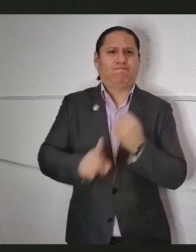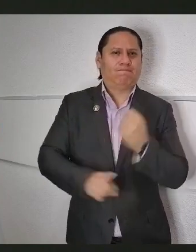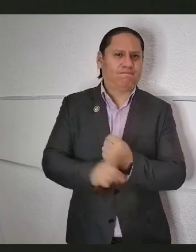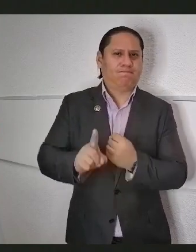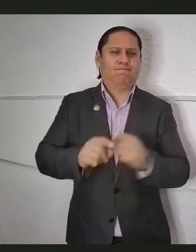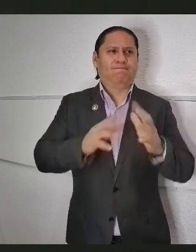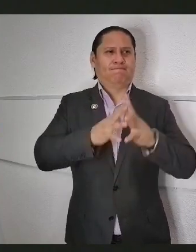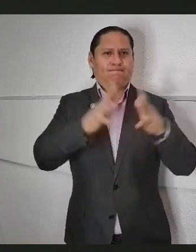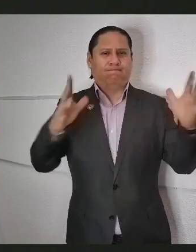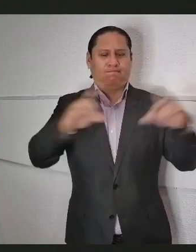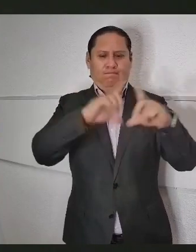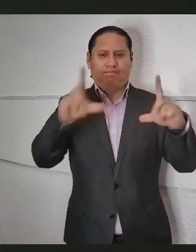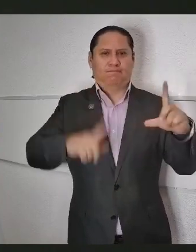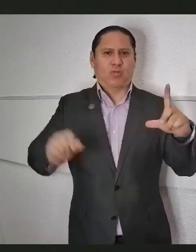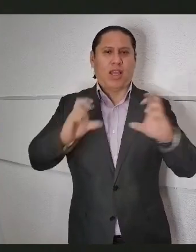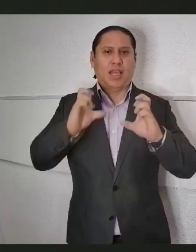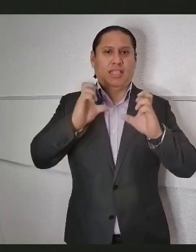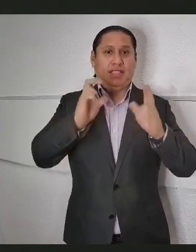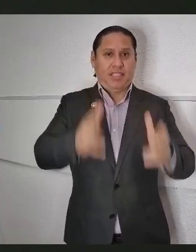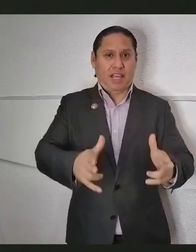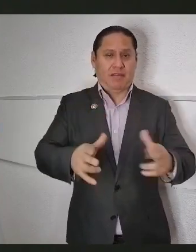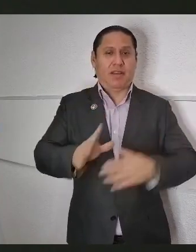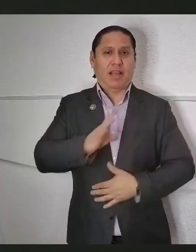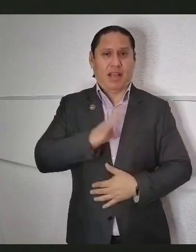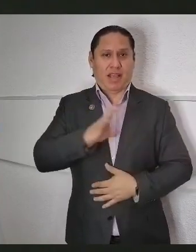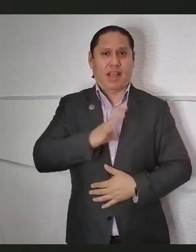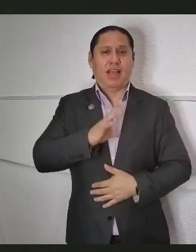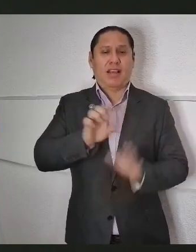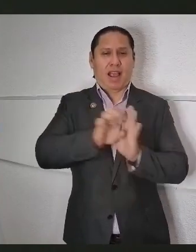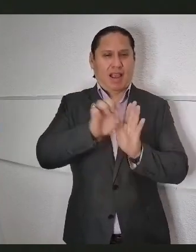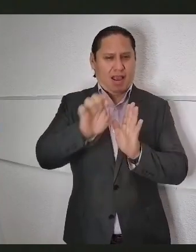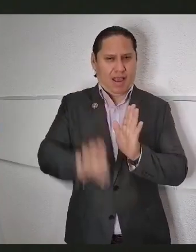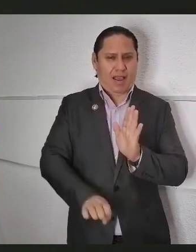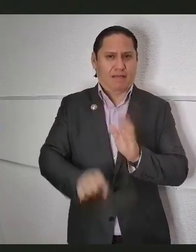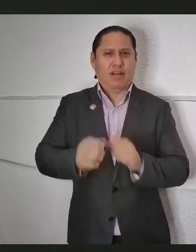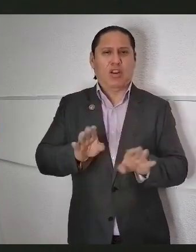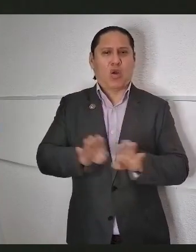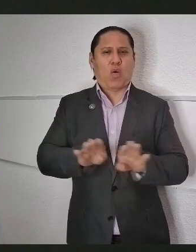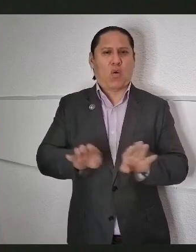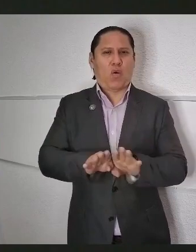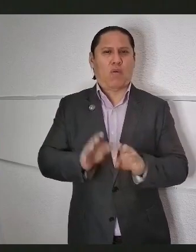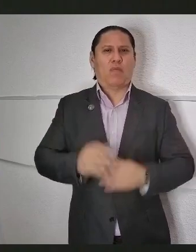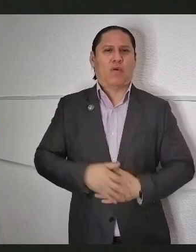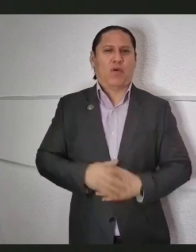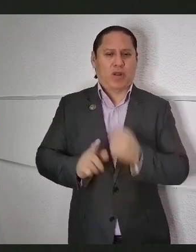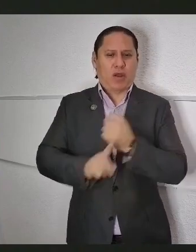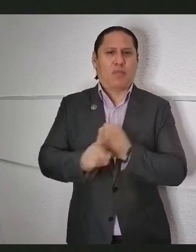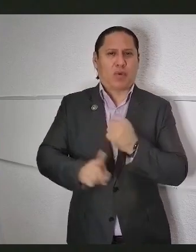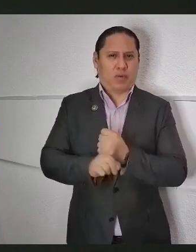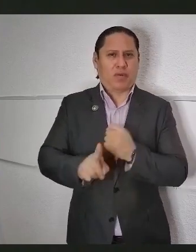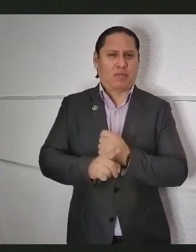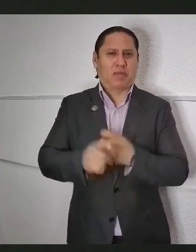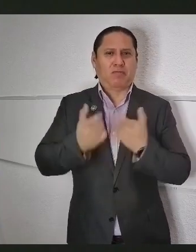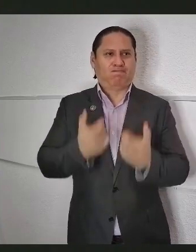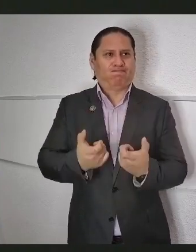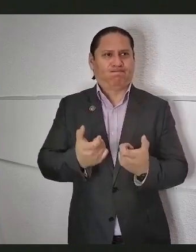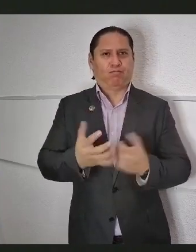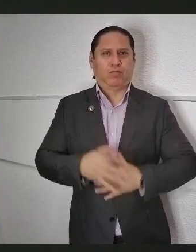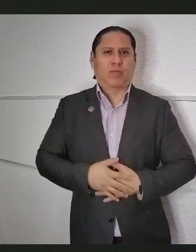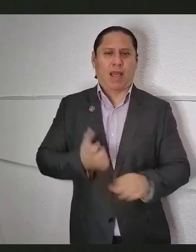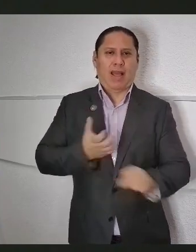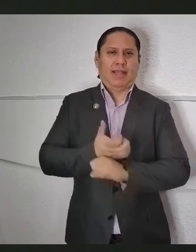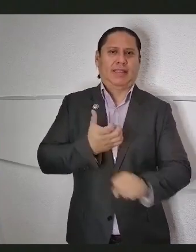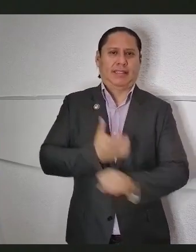en el país. Chiapas constituye un ejemplo visible de las consecuencias de esta crisis. Un estado